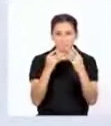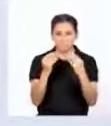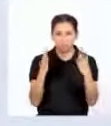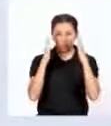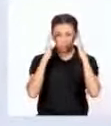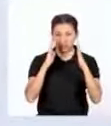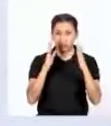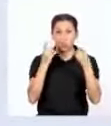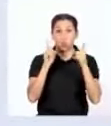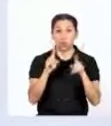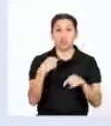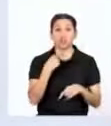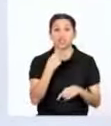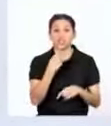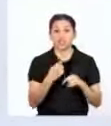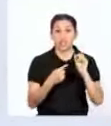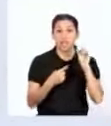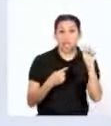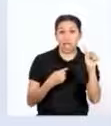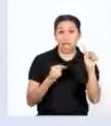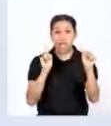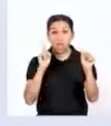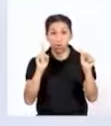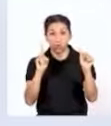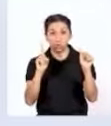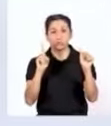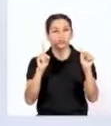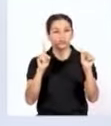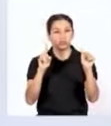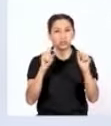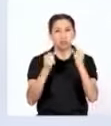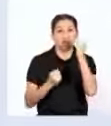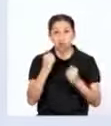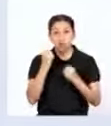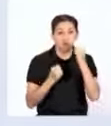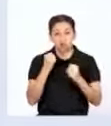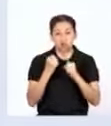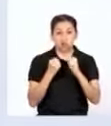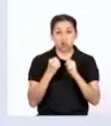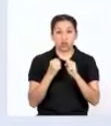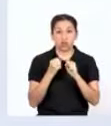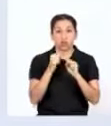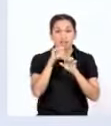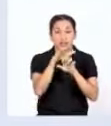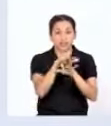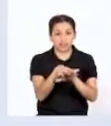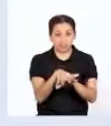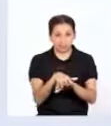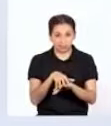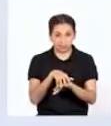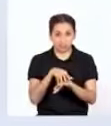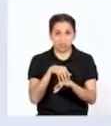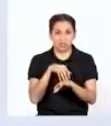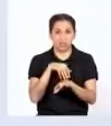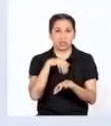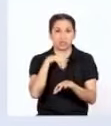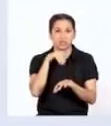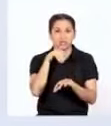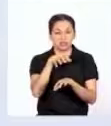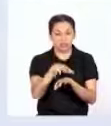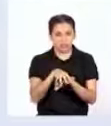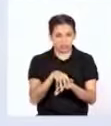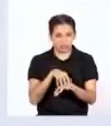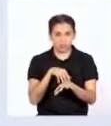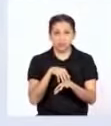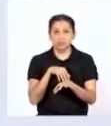Así que presten atención. Cuando digo A1, corremos despacio o lento.